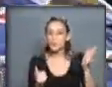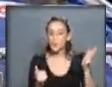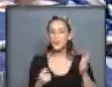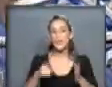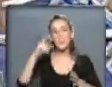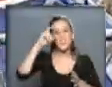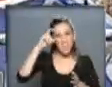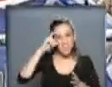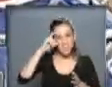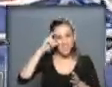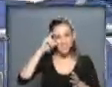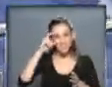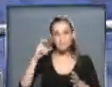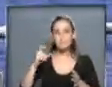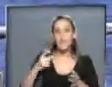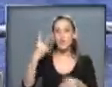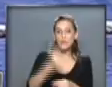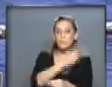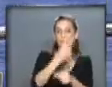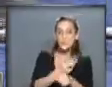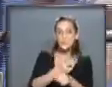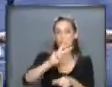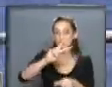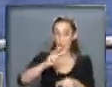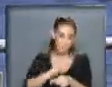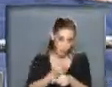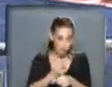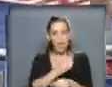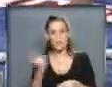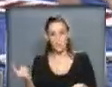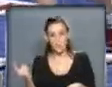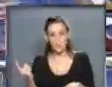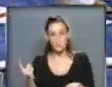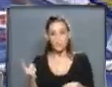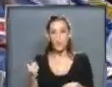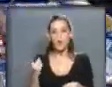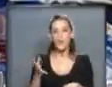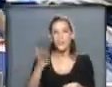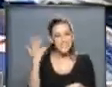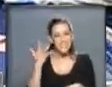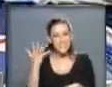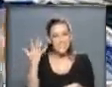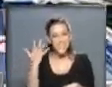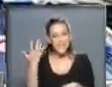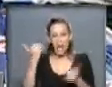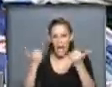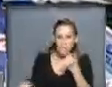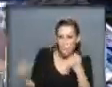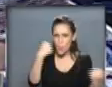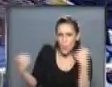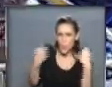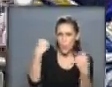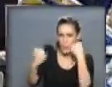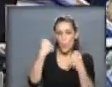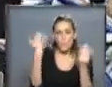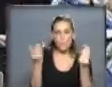10 rounds de 2 minutos cada uno y hasta el final tuvimos que esperar. Una Tigresa Acuña que por momentos aplicó golpes importantes y por momentos